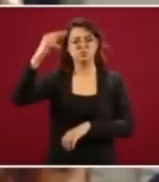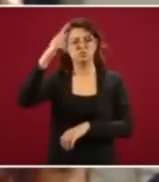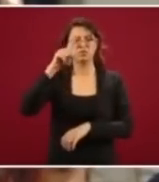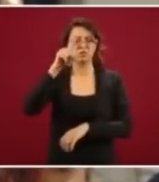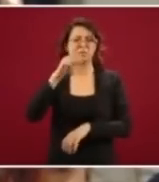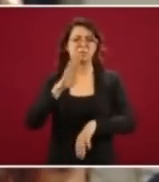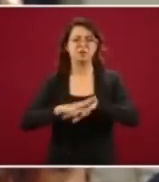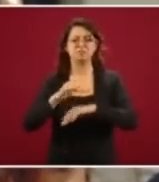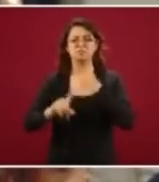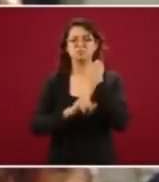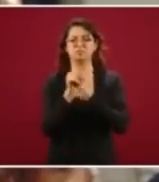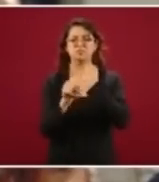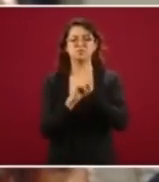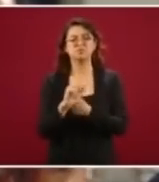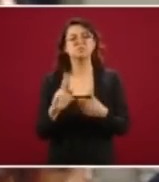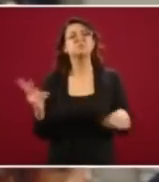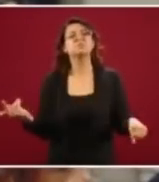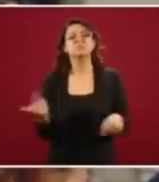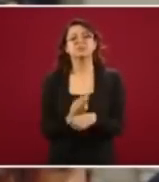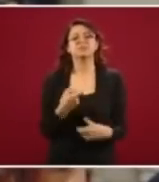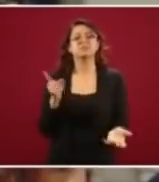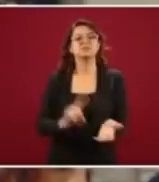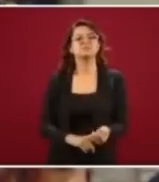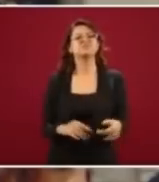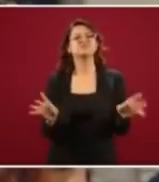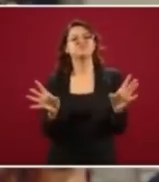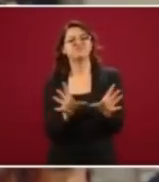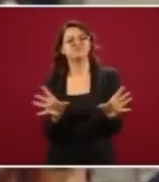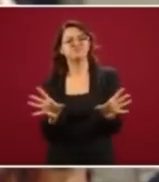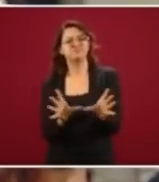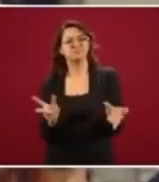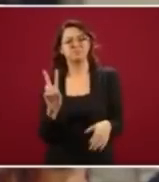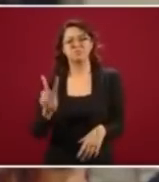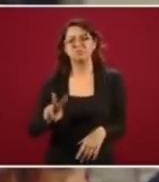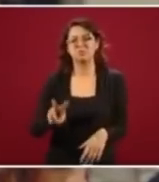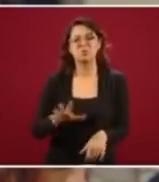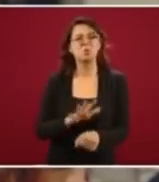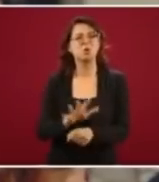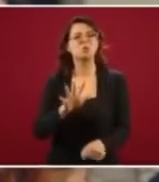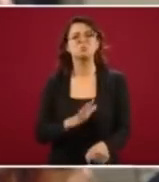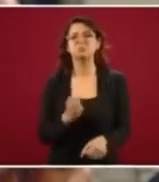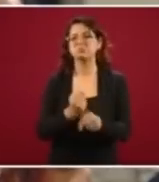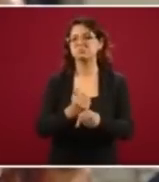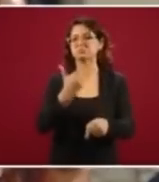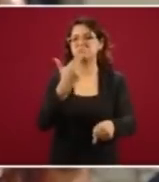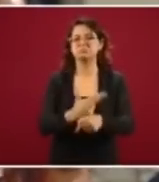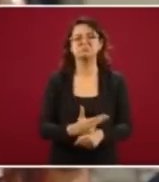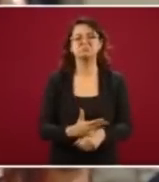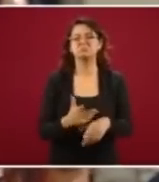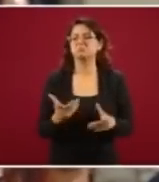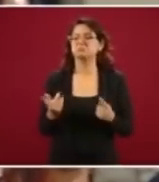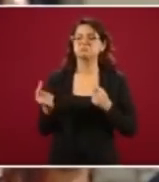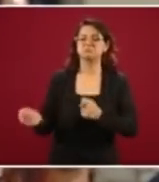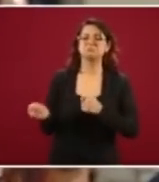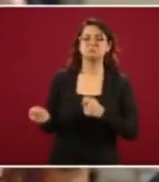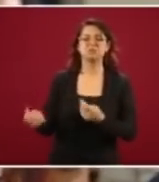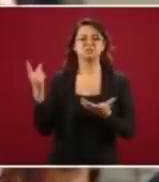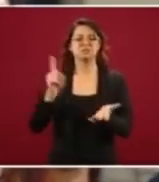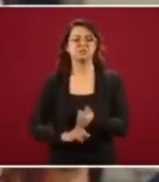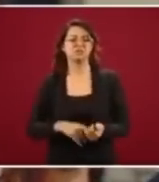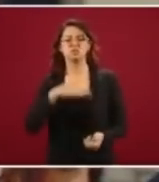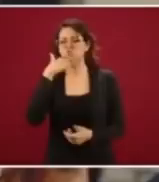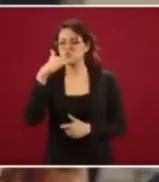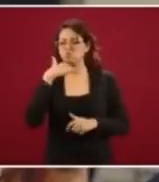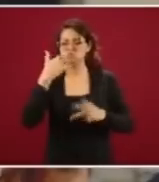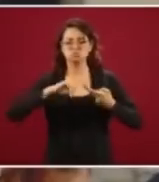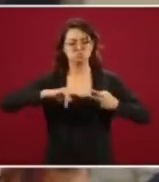es realmente lo que está pasando, presidente? Porque pareciera que sus secretarios se hacen caso omiso y siguen con el ADN de la corrupción